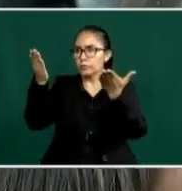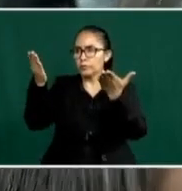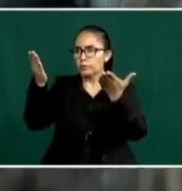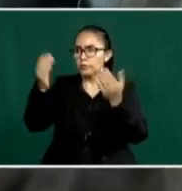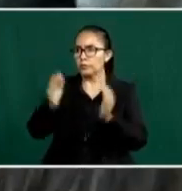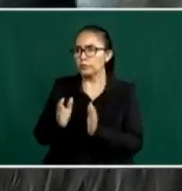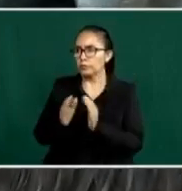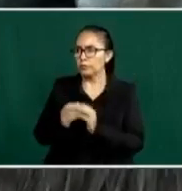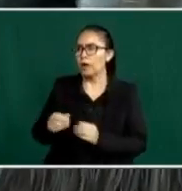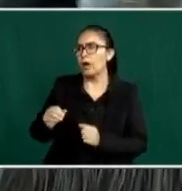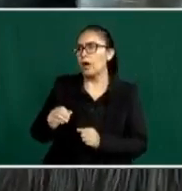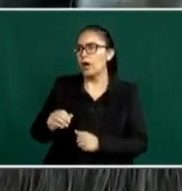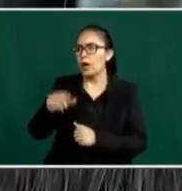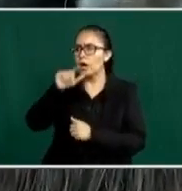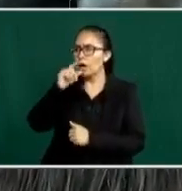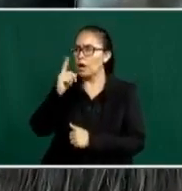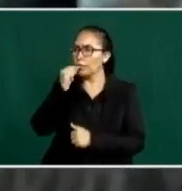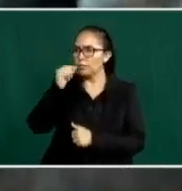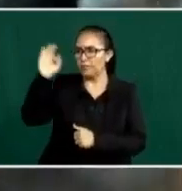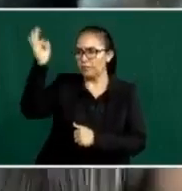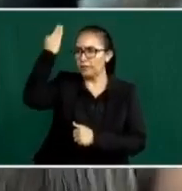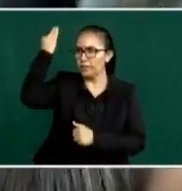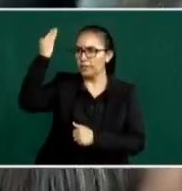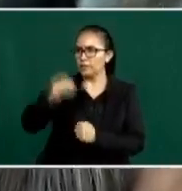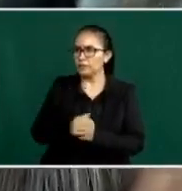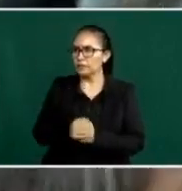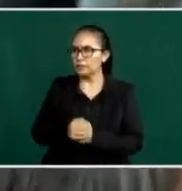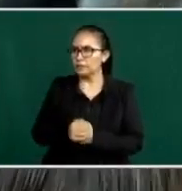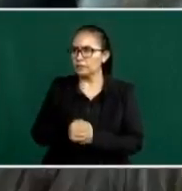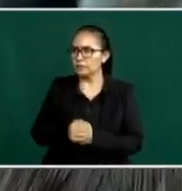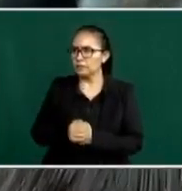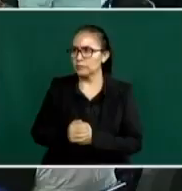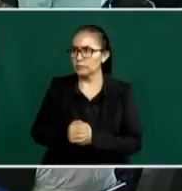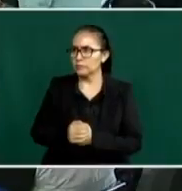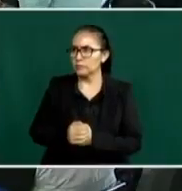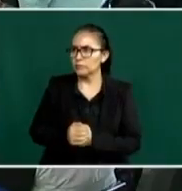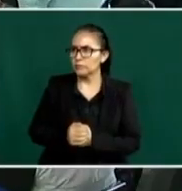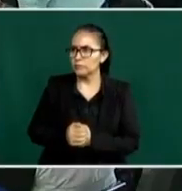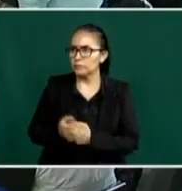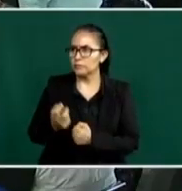Policía Federal, pero no se mueven, señor, no han movido un dedo.